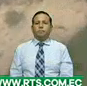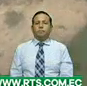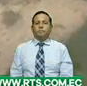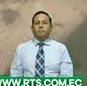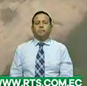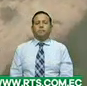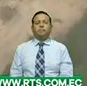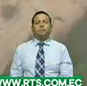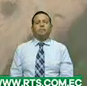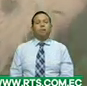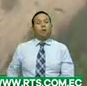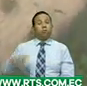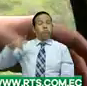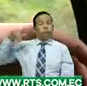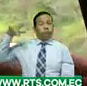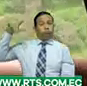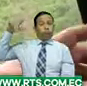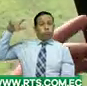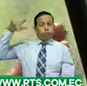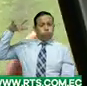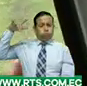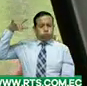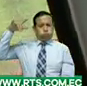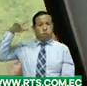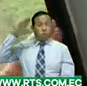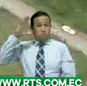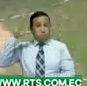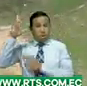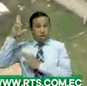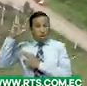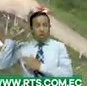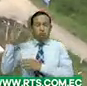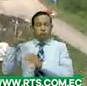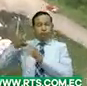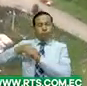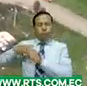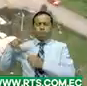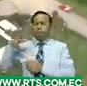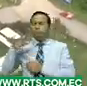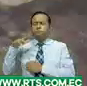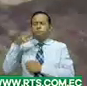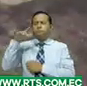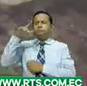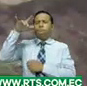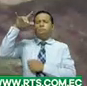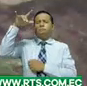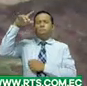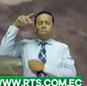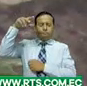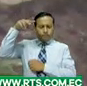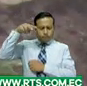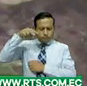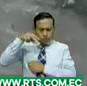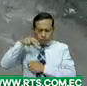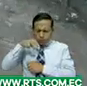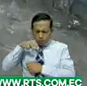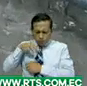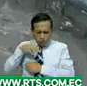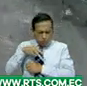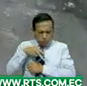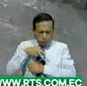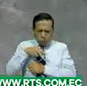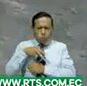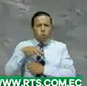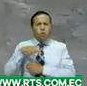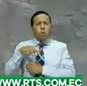Desde el aire, con la fuerza militar se pudo magnificar la zona de desastre. El caserío Chanchán, de donde rescataron a madre e